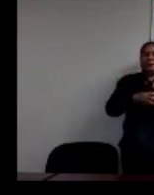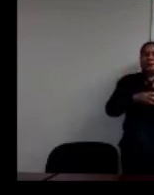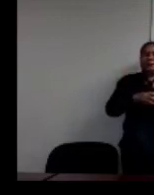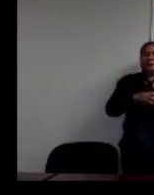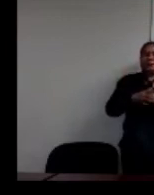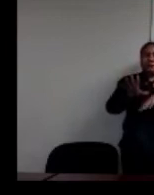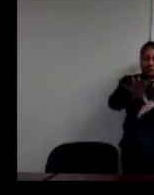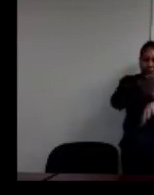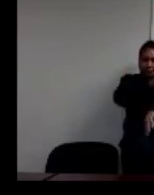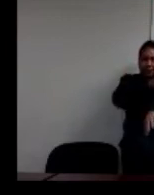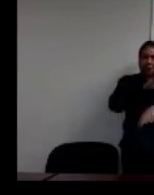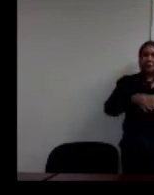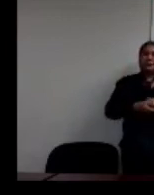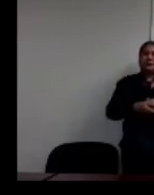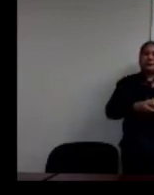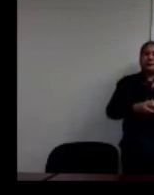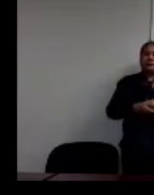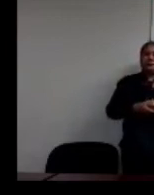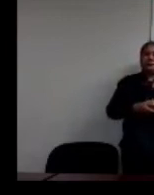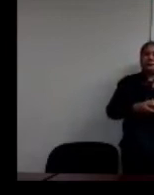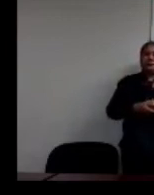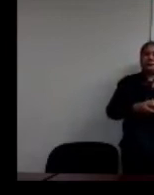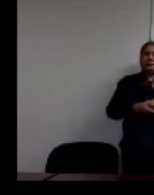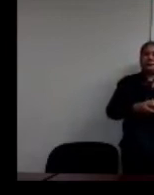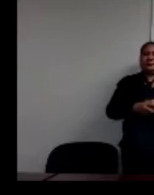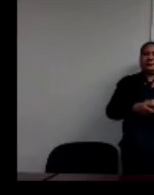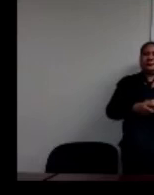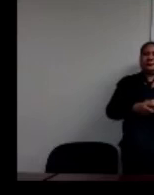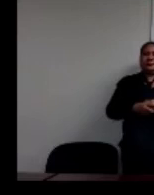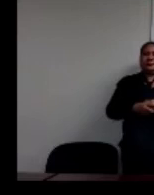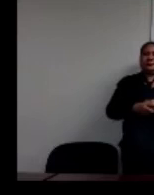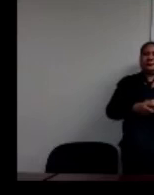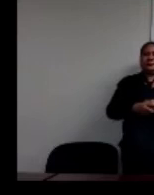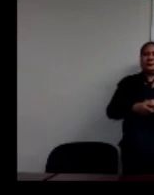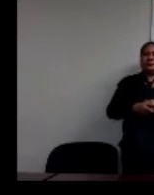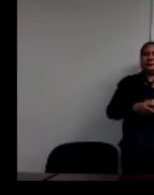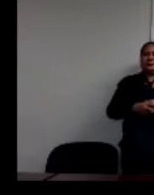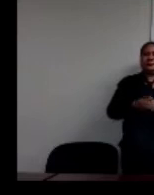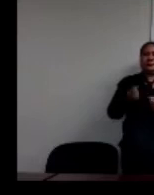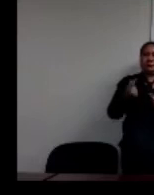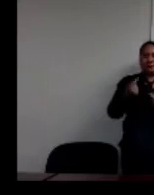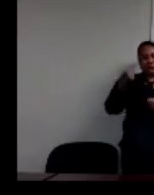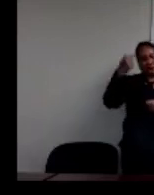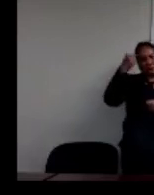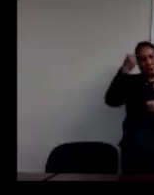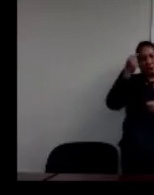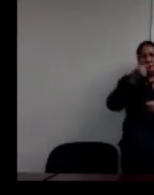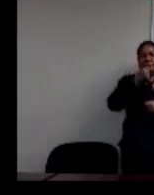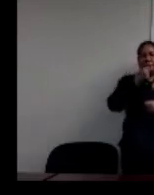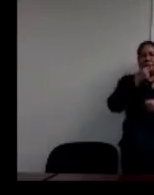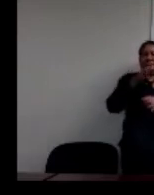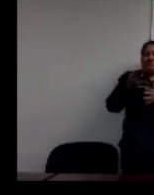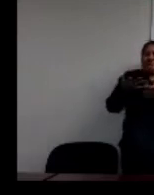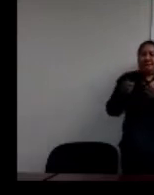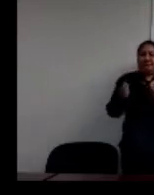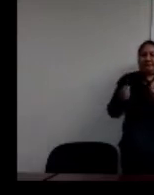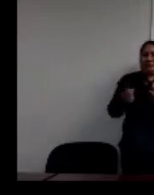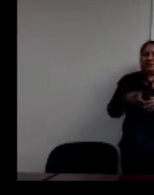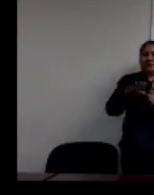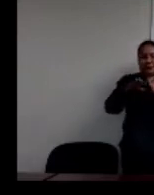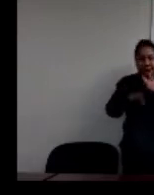medicamentos por el caso, por ejemplo, de los inhibidores selectivos de la recaptura de serotonina para aquellos niños que tenemos con ansiedad o